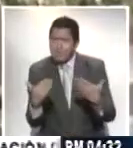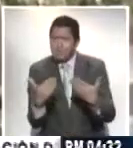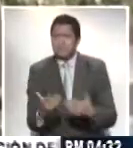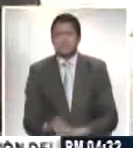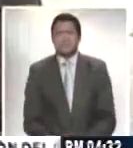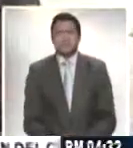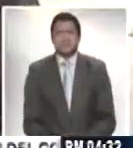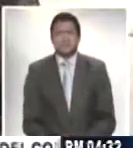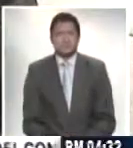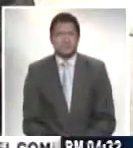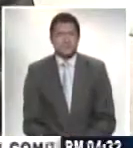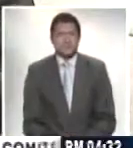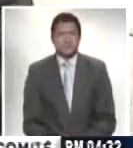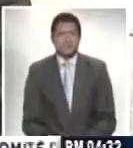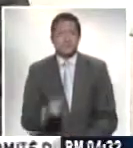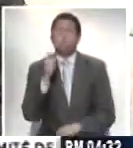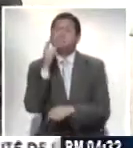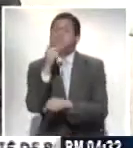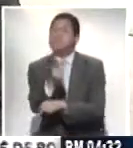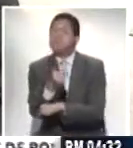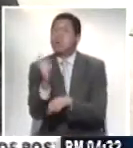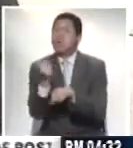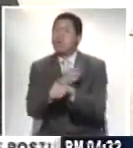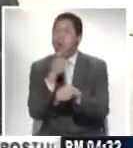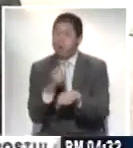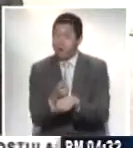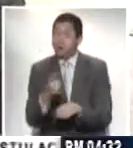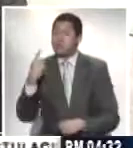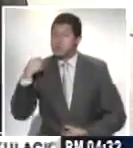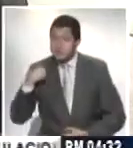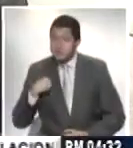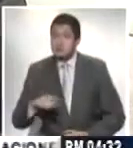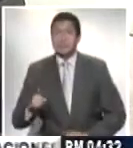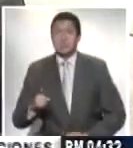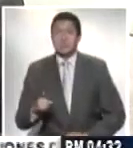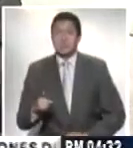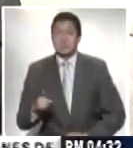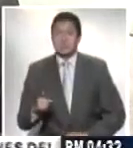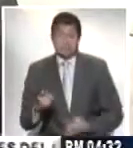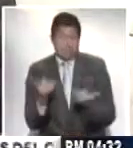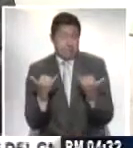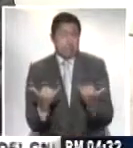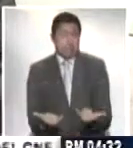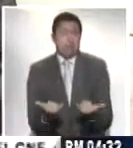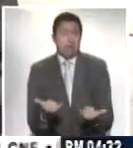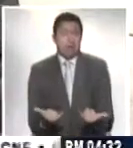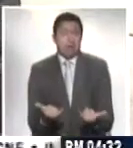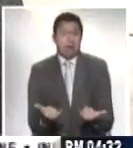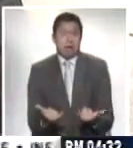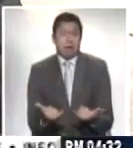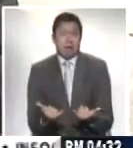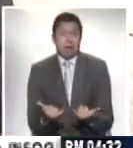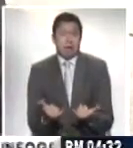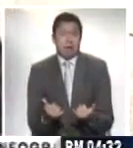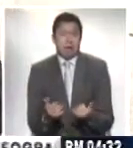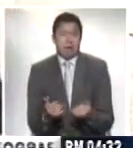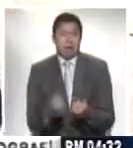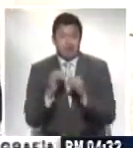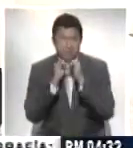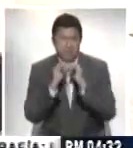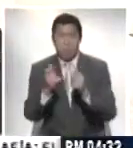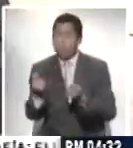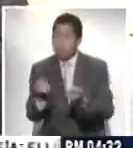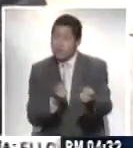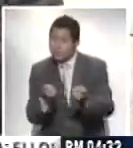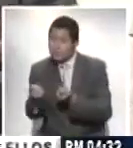epidémica. Sino exigirle al gobierno que debe tomar acción inmediata para controlar